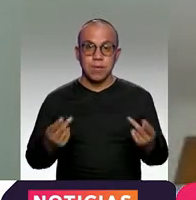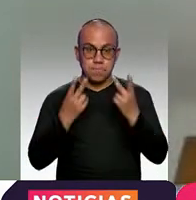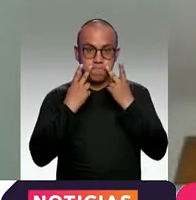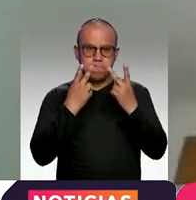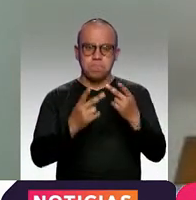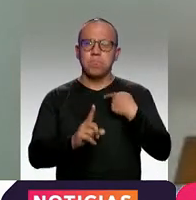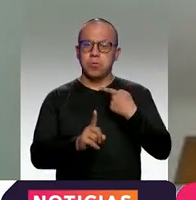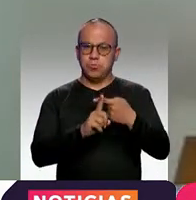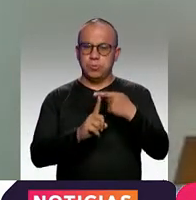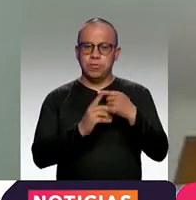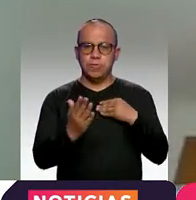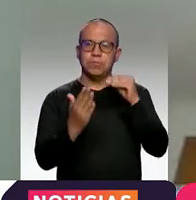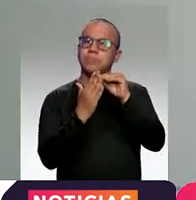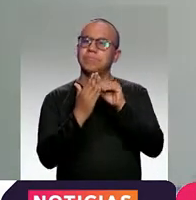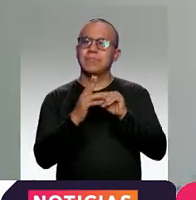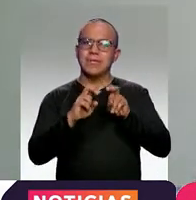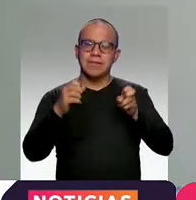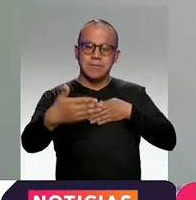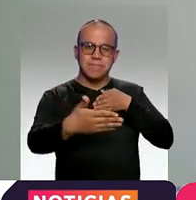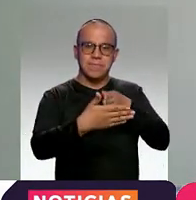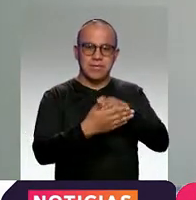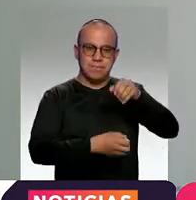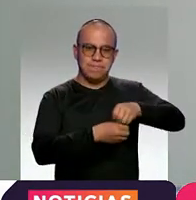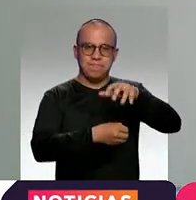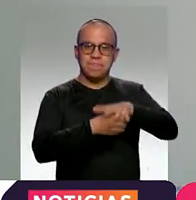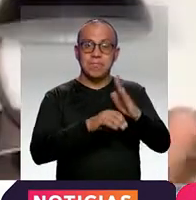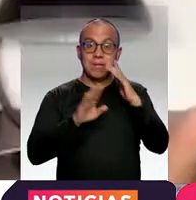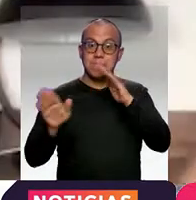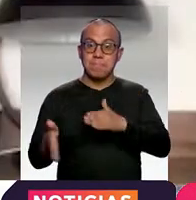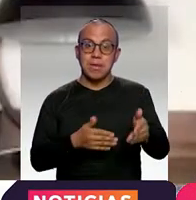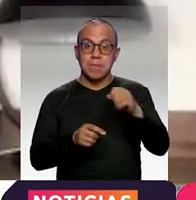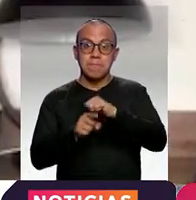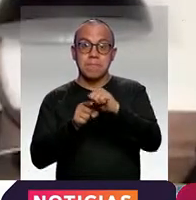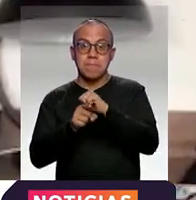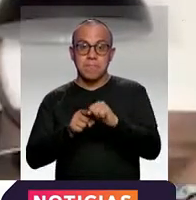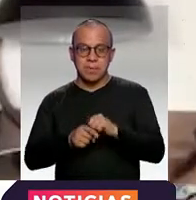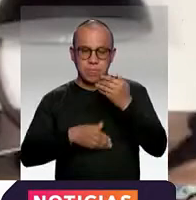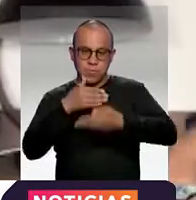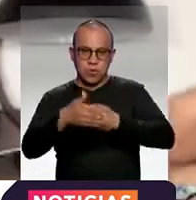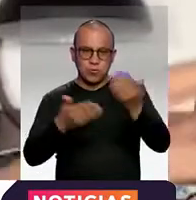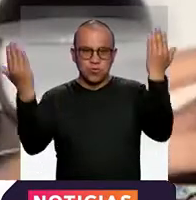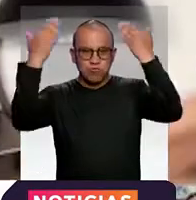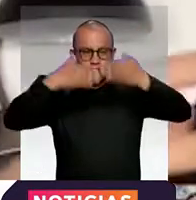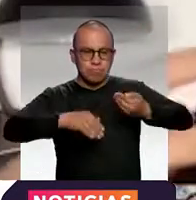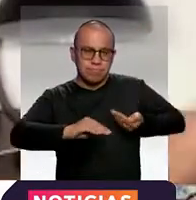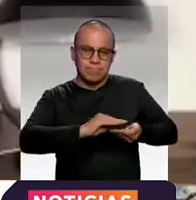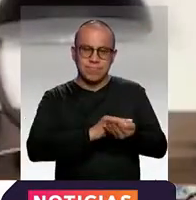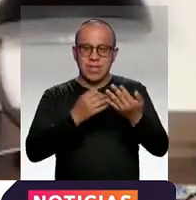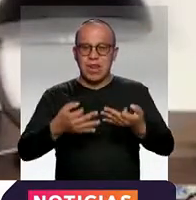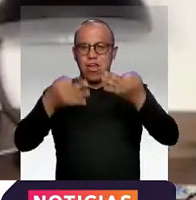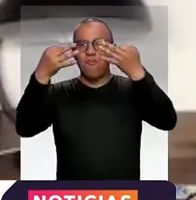al fortalecimiento del esquema de denuncias en el Distrito Capital sobre prácticas delictivas y corrupción que afectan la formalización.